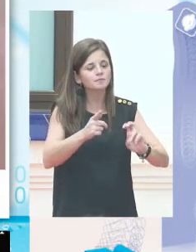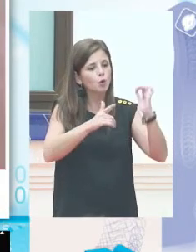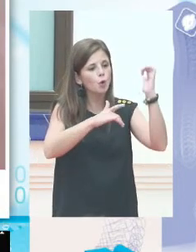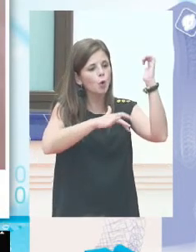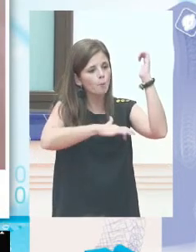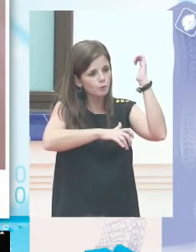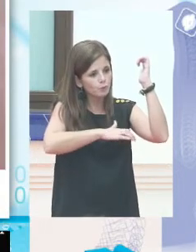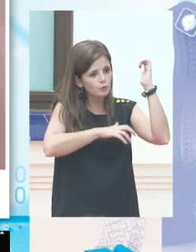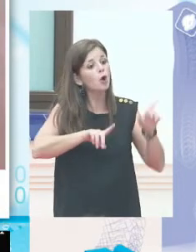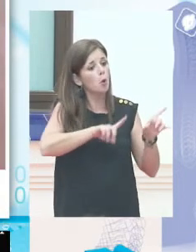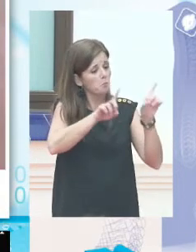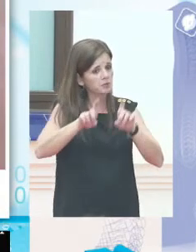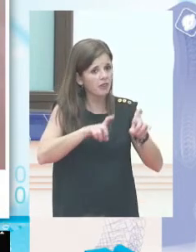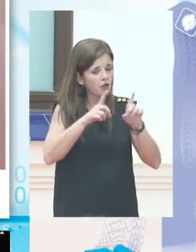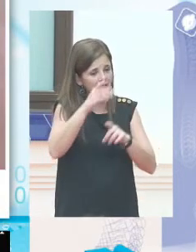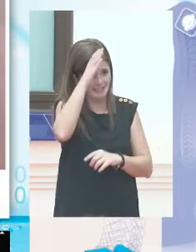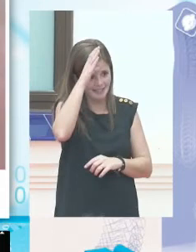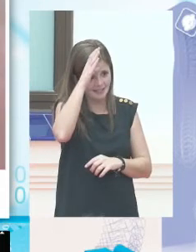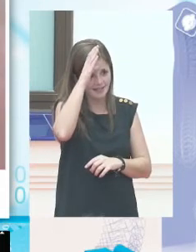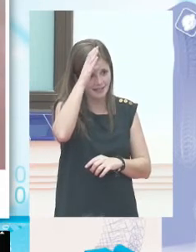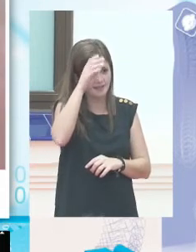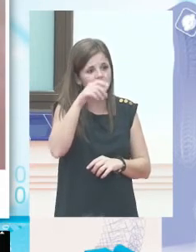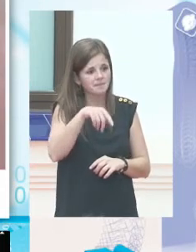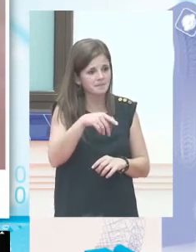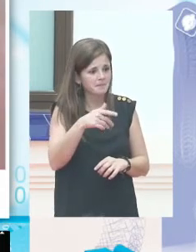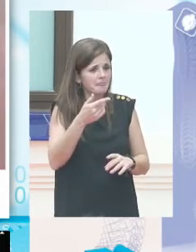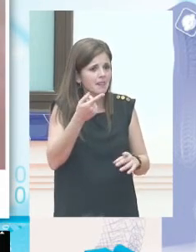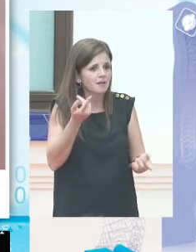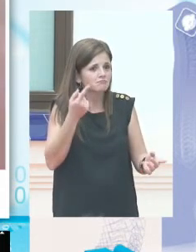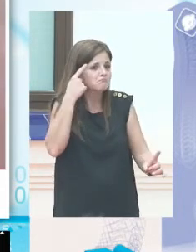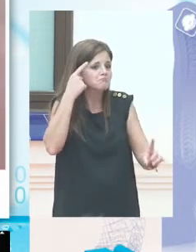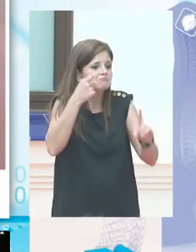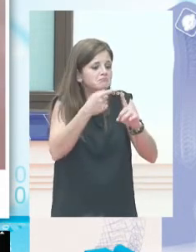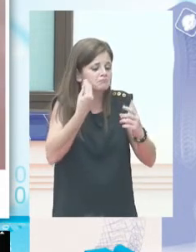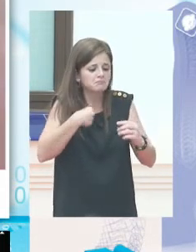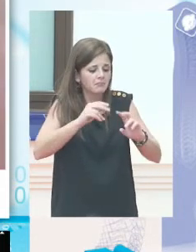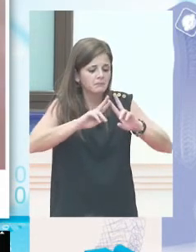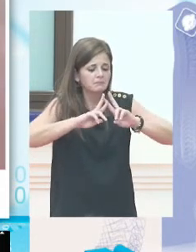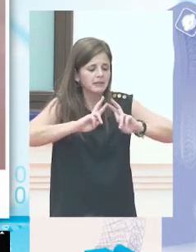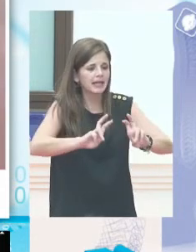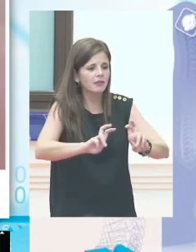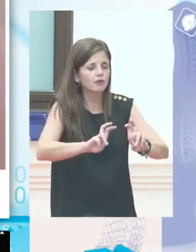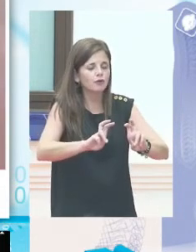computación distribuida inteligente. Entonces, uno de nuestros focos es la investigación en